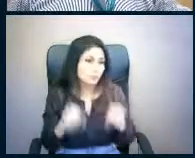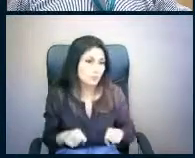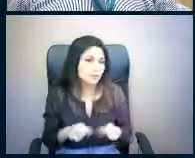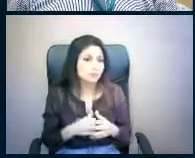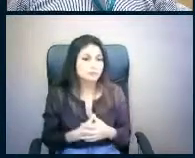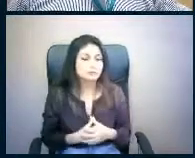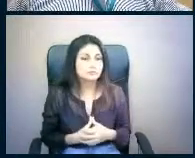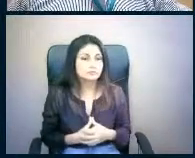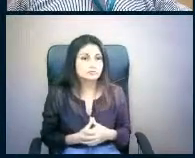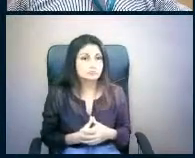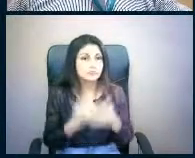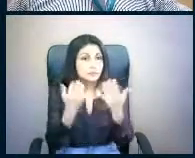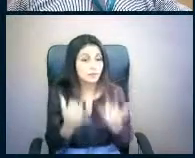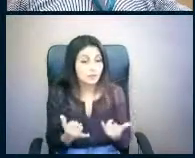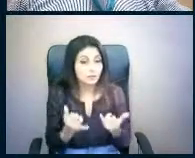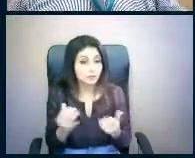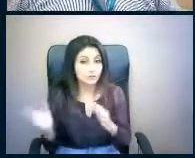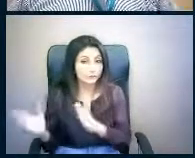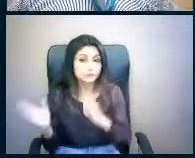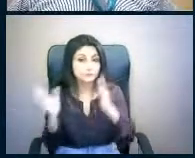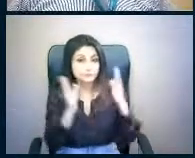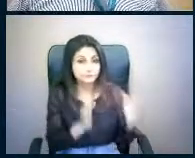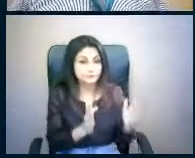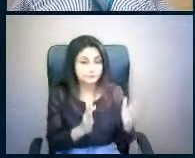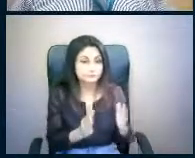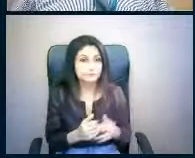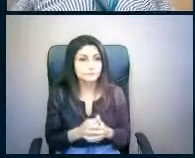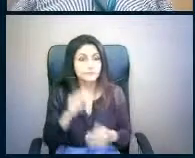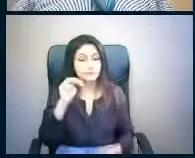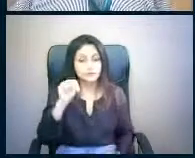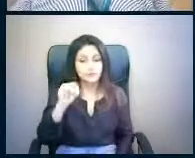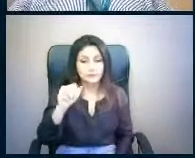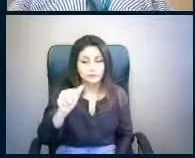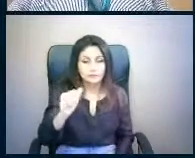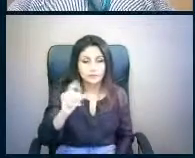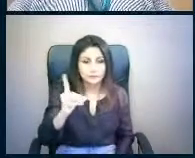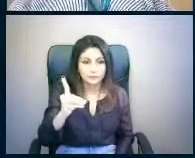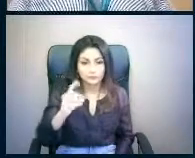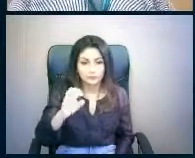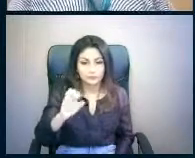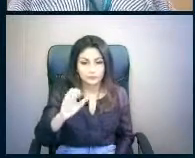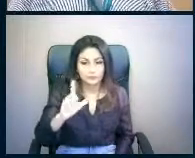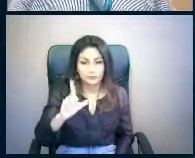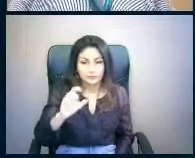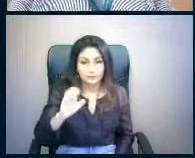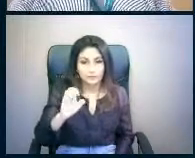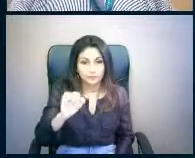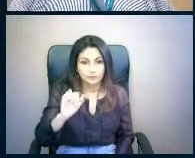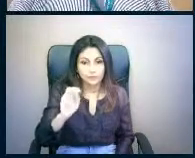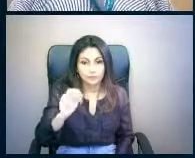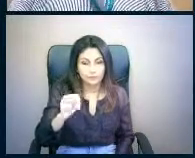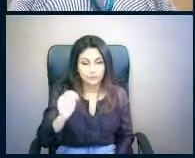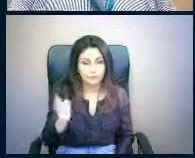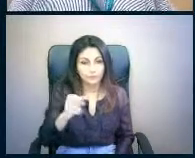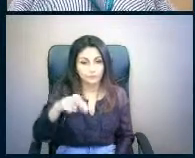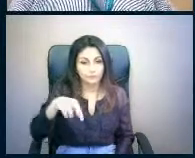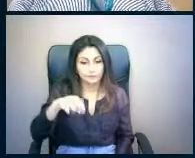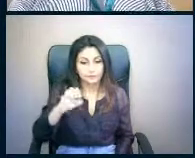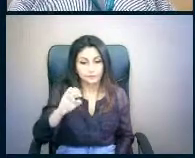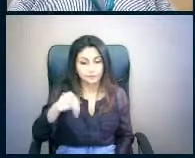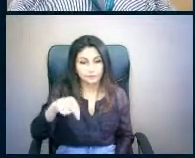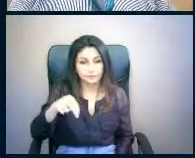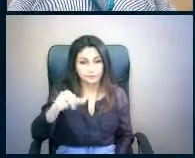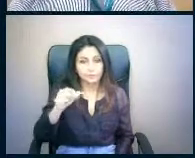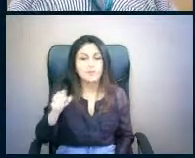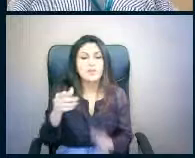Ahora los dejo en compañía de mi compañera, la ingeniera Madeleine Peña, que les va a explicar más sobre el proyecto, pero antes de